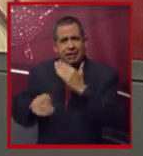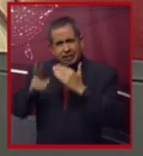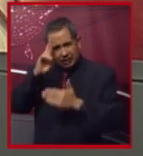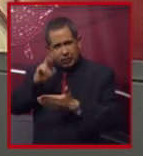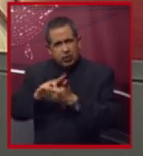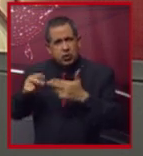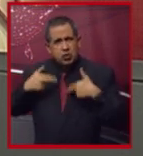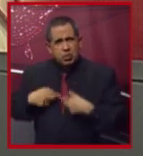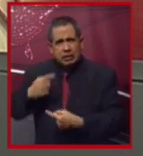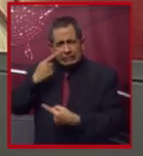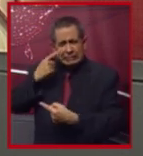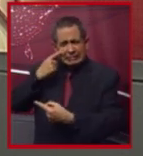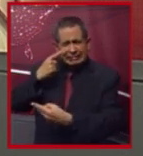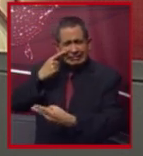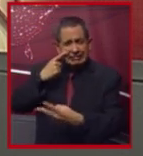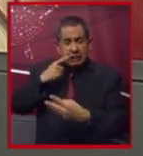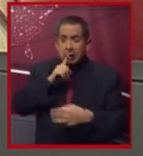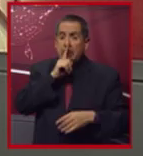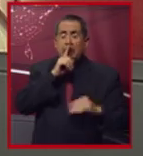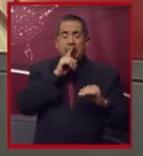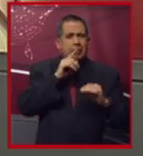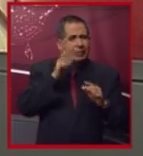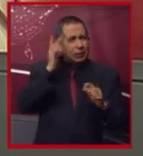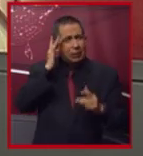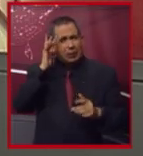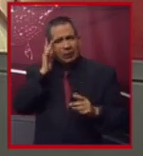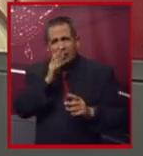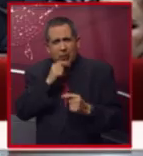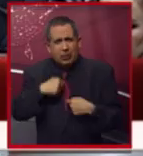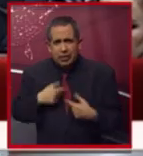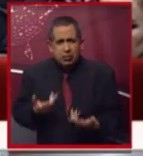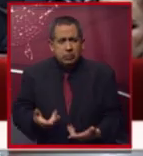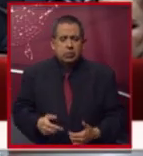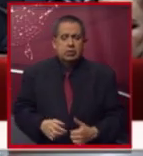derechos humanos que se cometen en el país sudamericano.